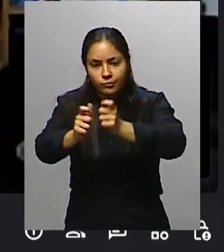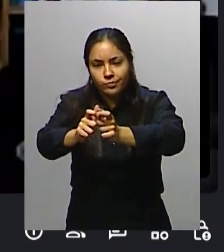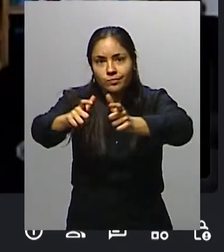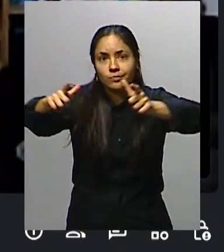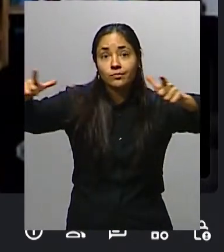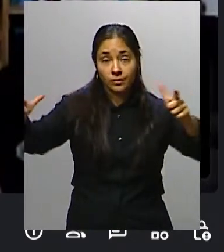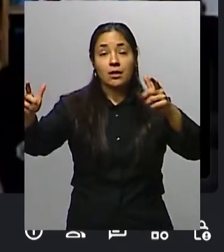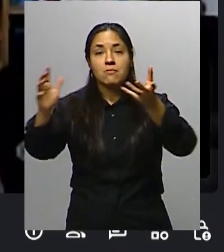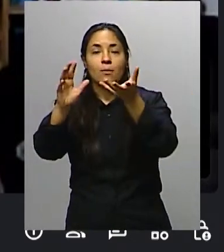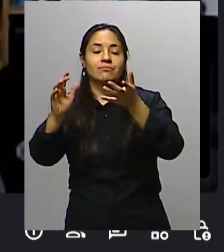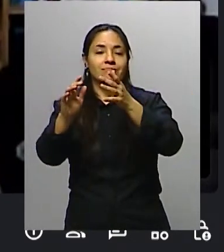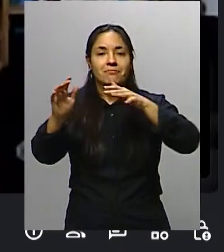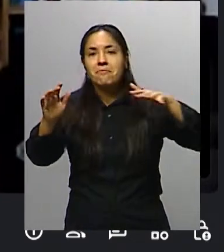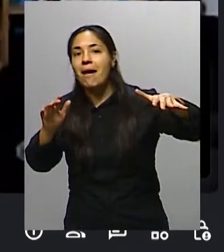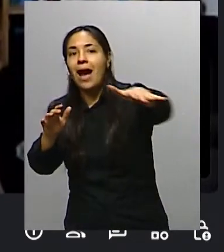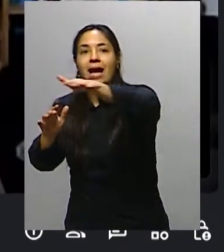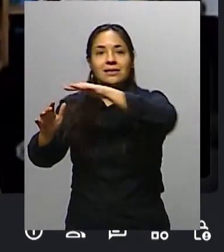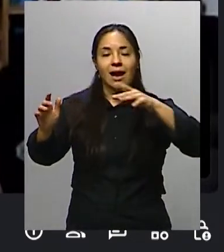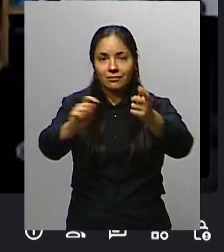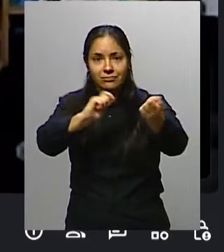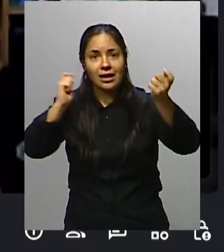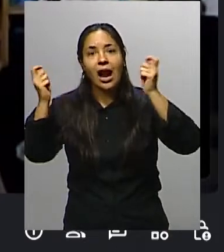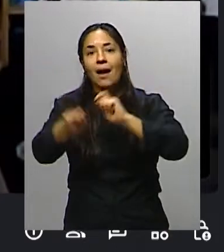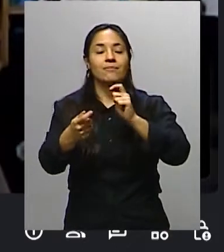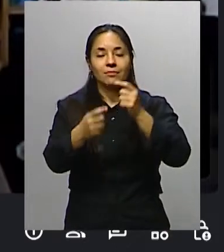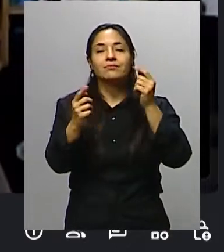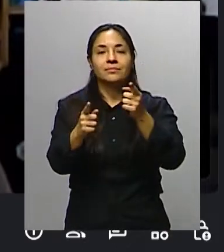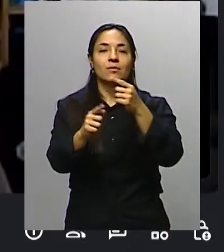transforma el paisaje en distintos tipos de ambientes que se llaman humedales.